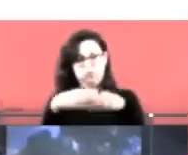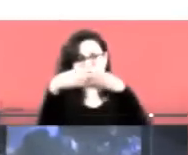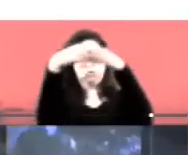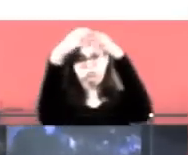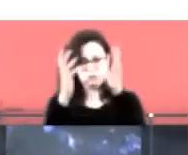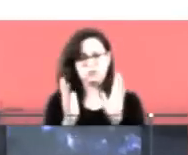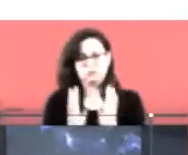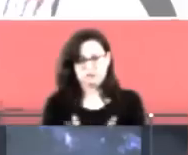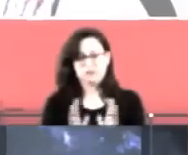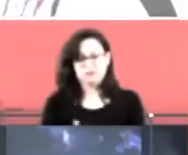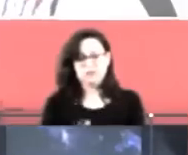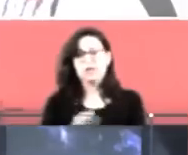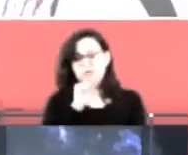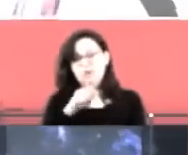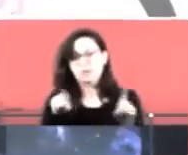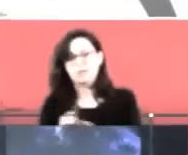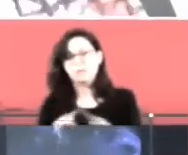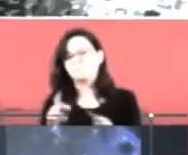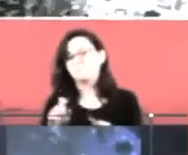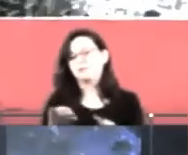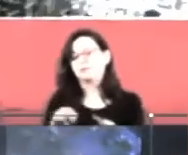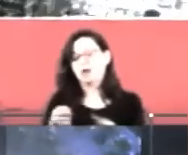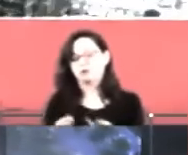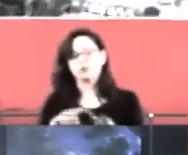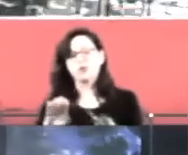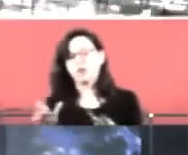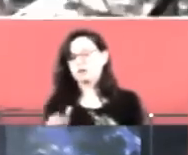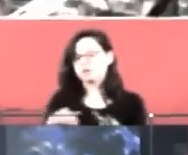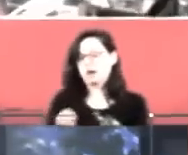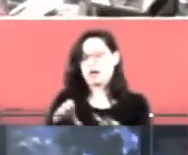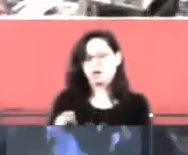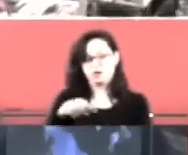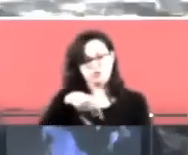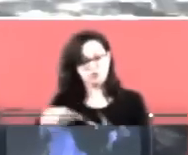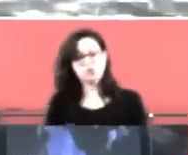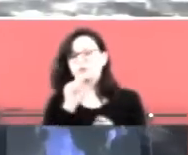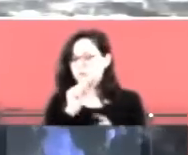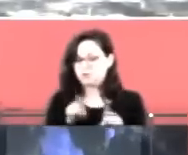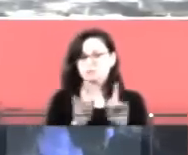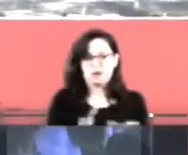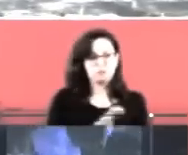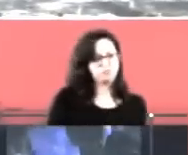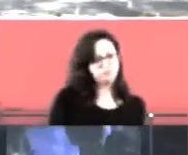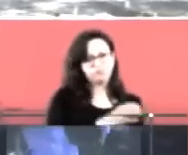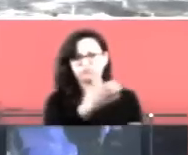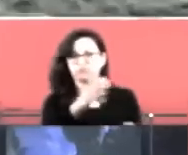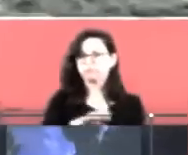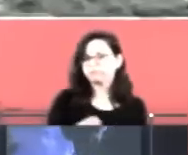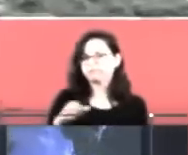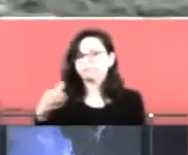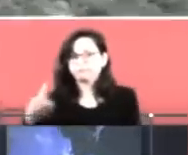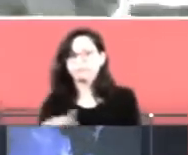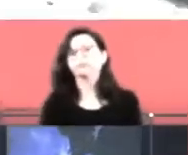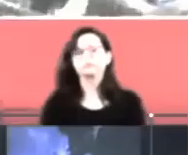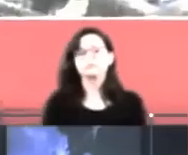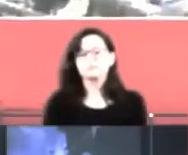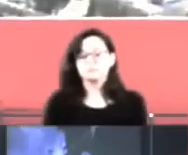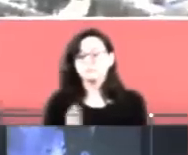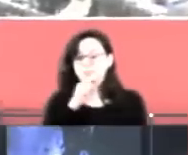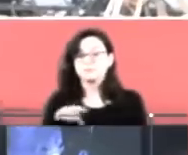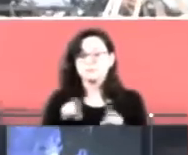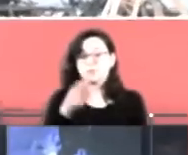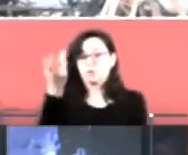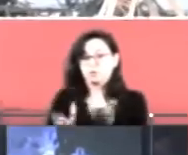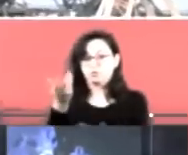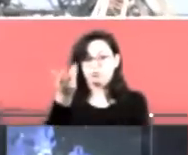entre 400 y 500 transformadores de electricidad, válvulas y bombas se están haciendo en diferentes partes de la República, en el Estado de México,